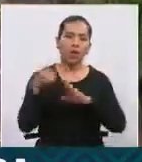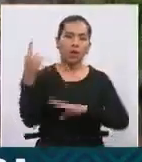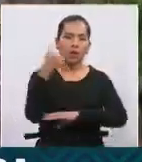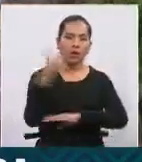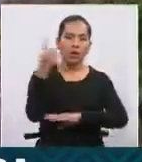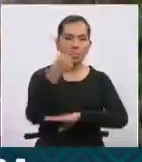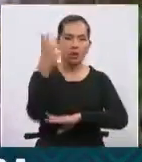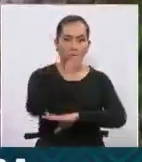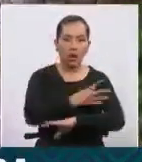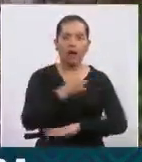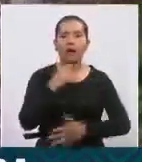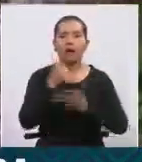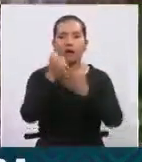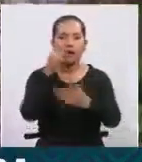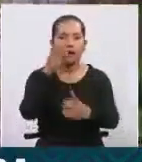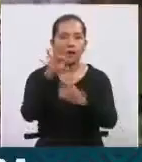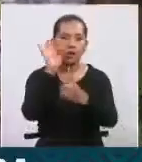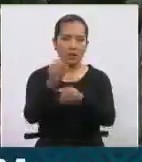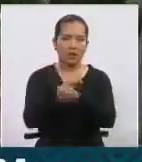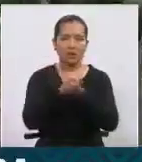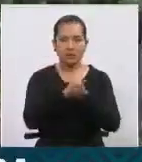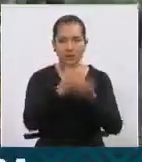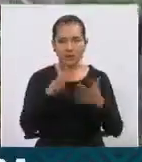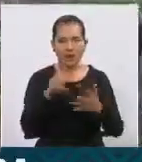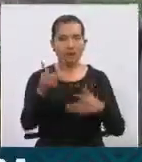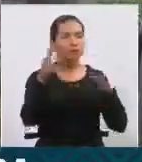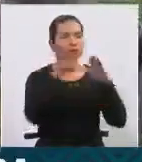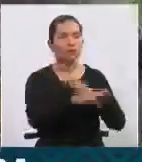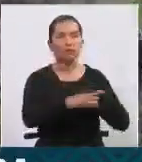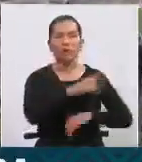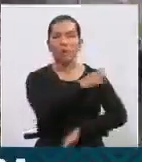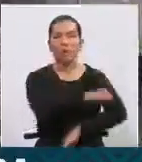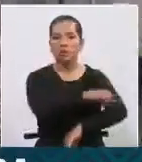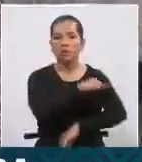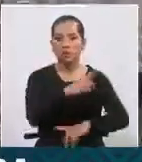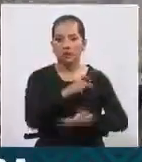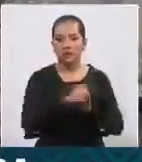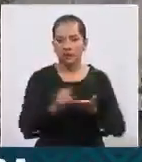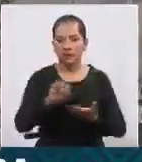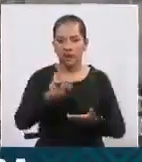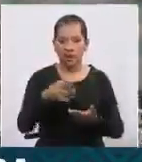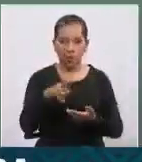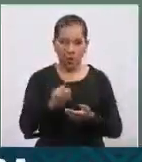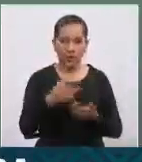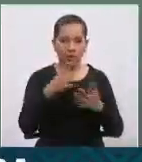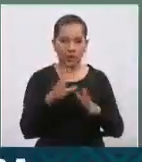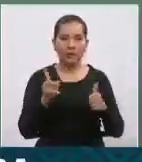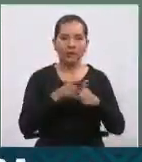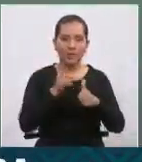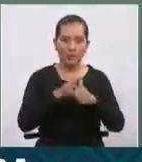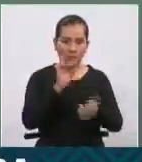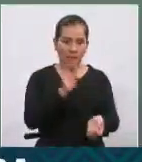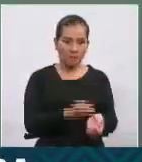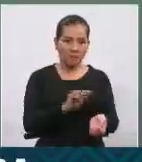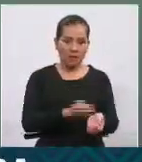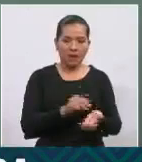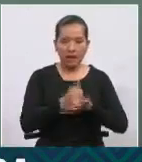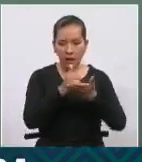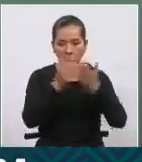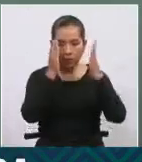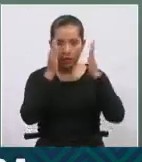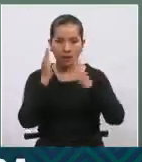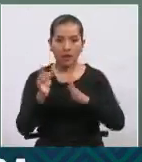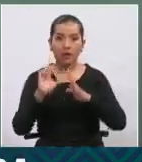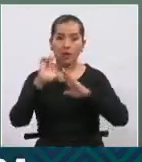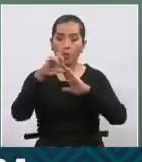rescatistas. En primera instancia fueron evacuados al centro médico de la comunidad San Juan, donde recibieron las primeras atenciones médicas, para